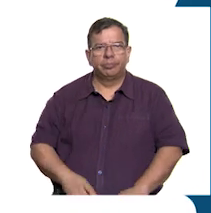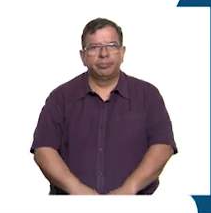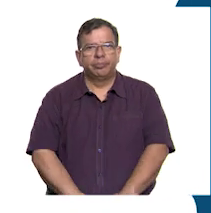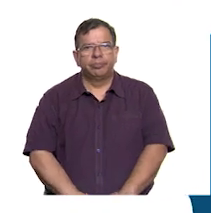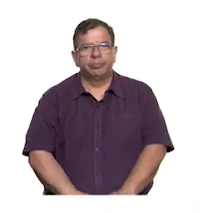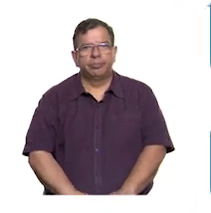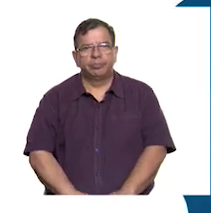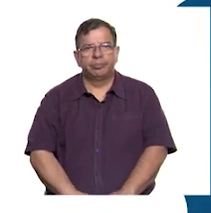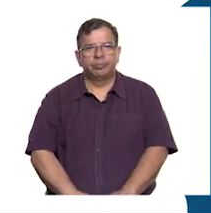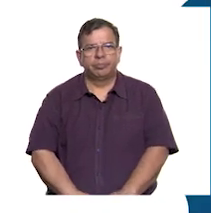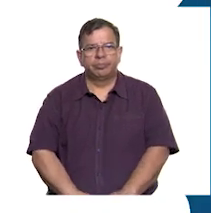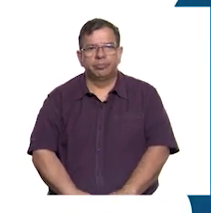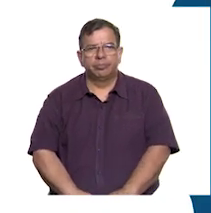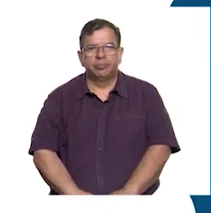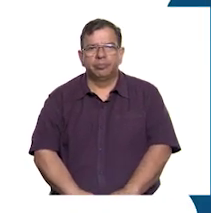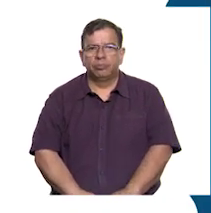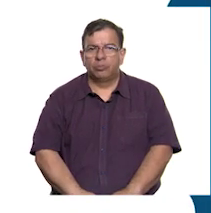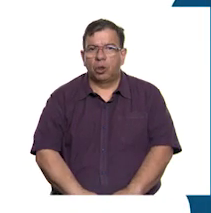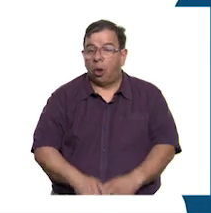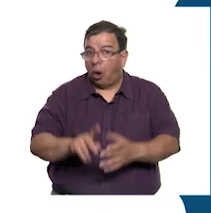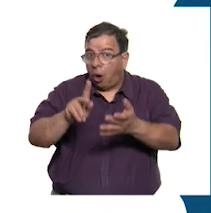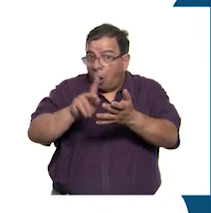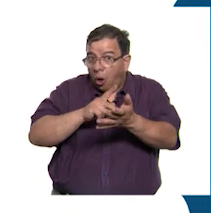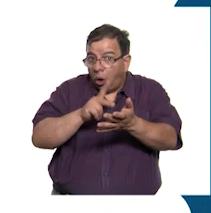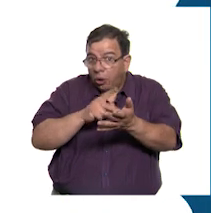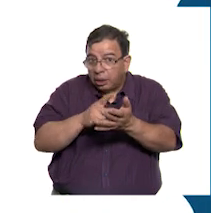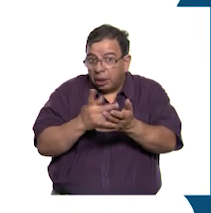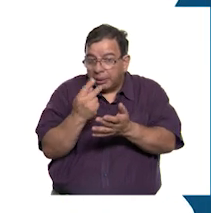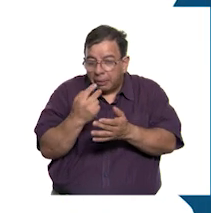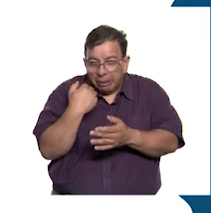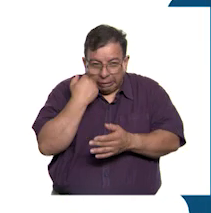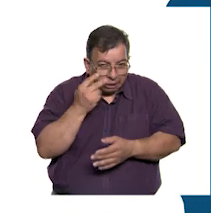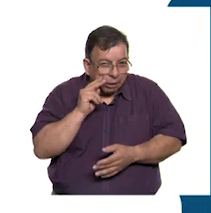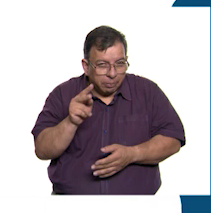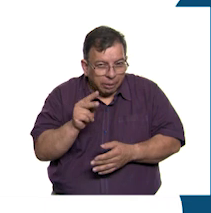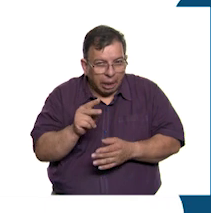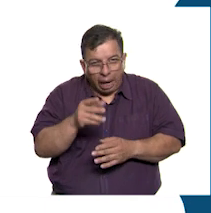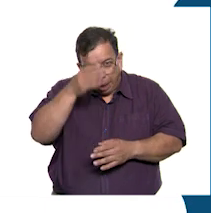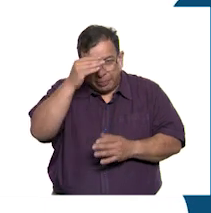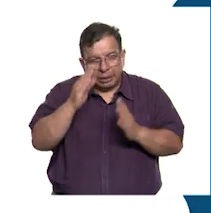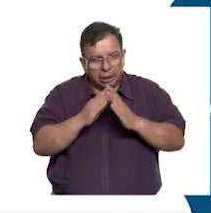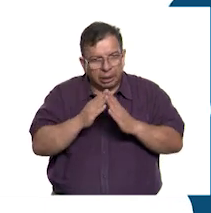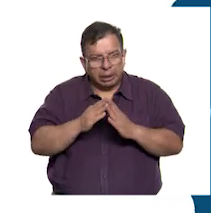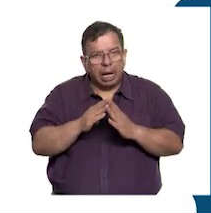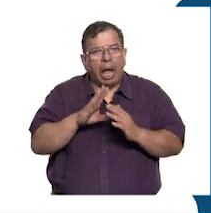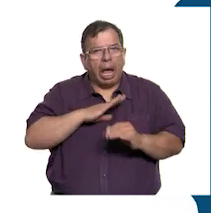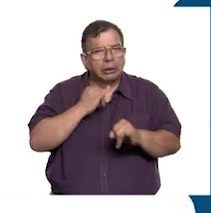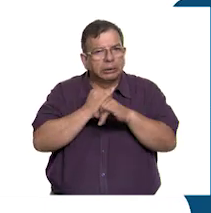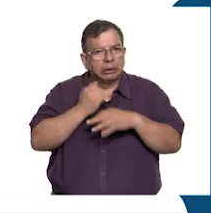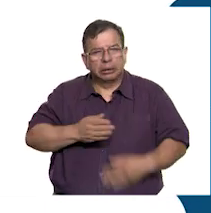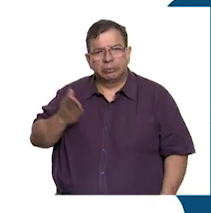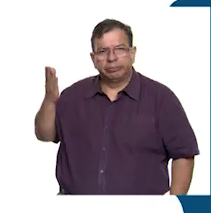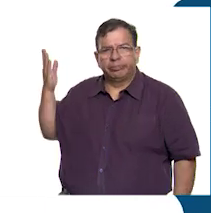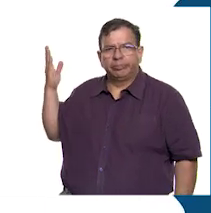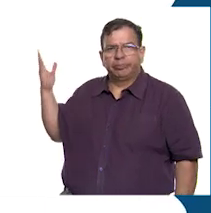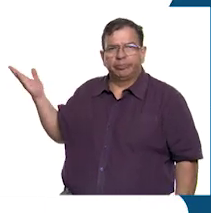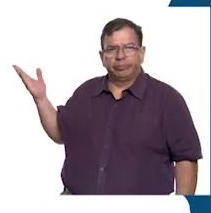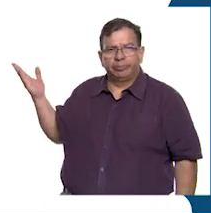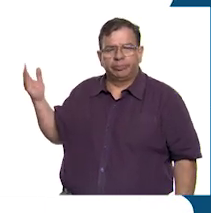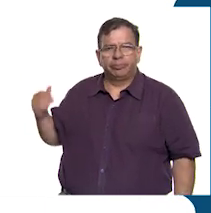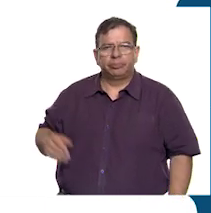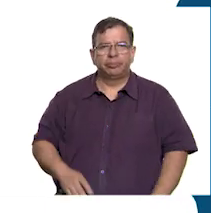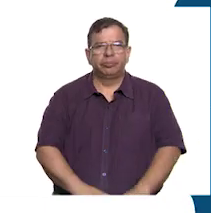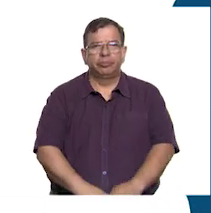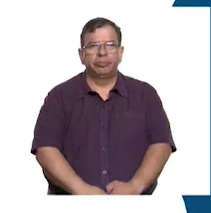conalitec.cep.gov.mx. Si quieres volver a ver los programas de Aprende en Casa, los puedes encontrar en la siguiente liga: